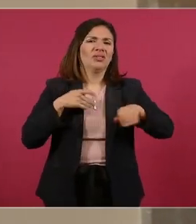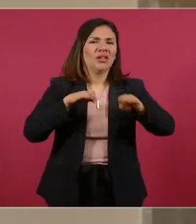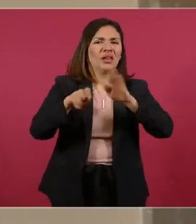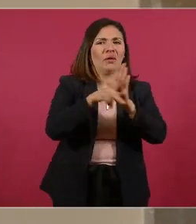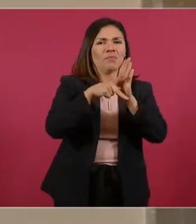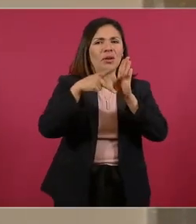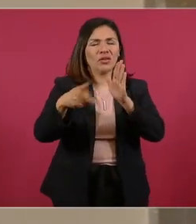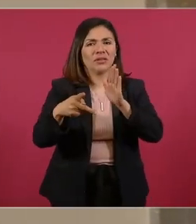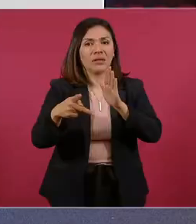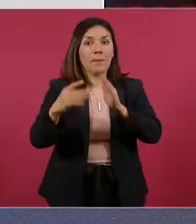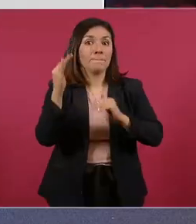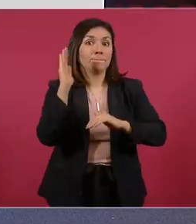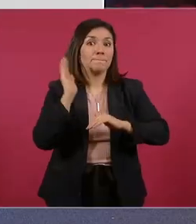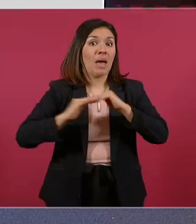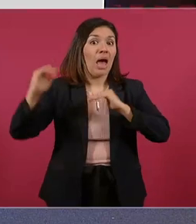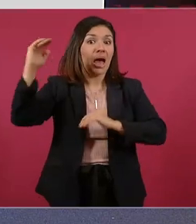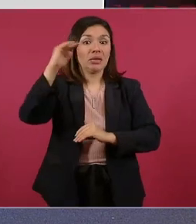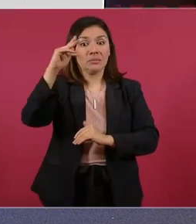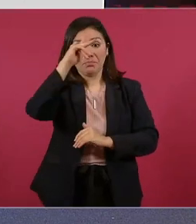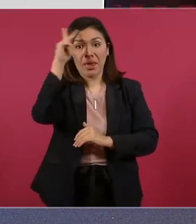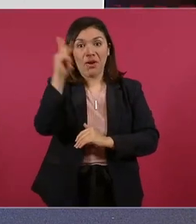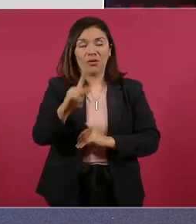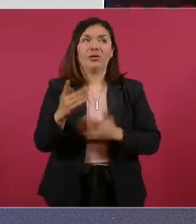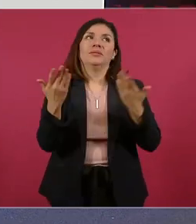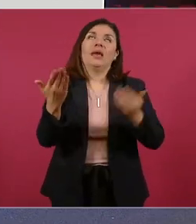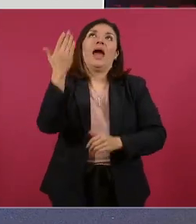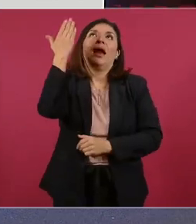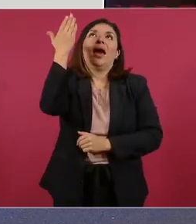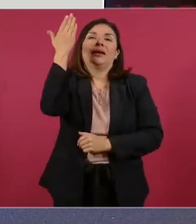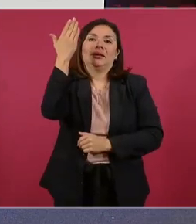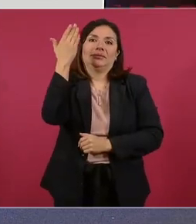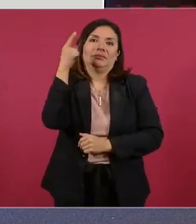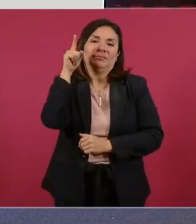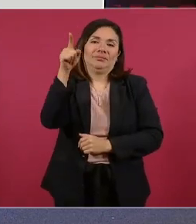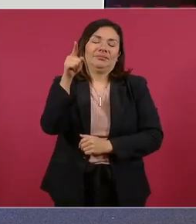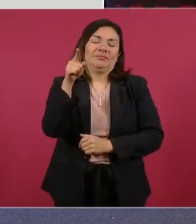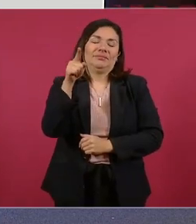a nuevas alturas. Benditas redes sociales.